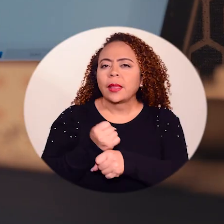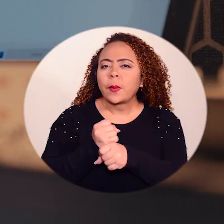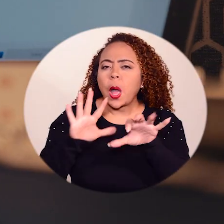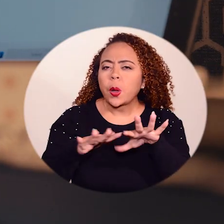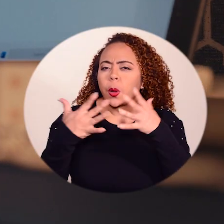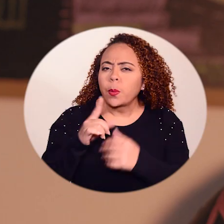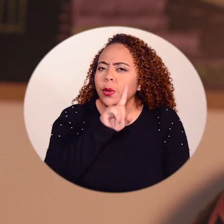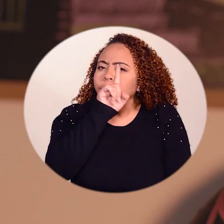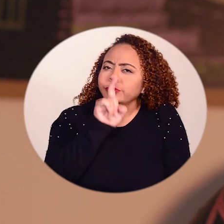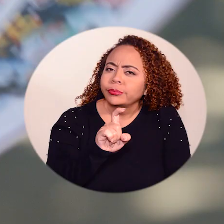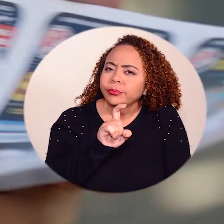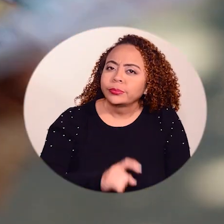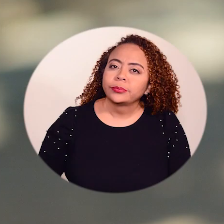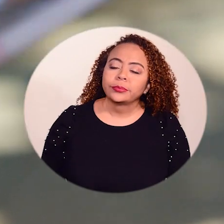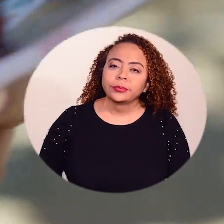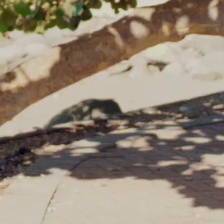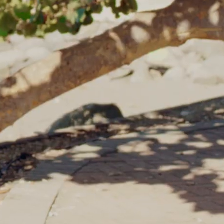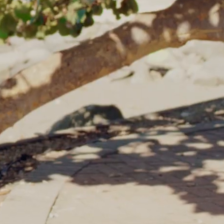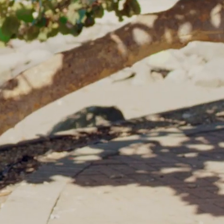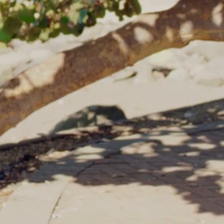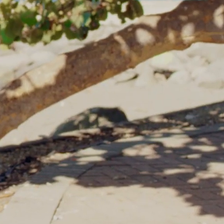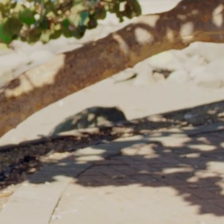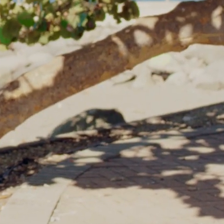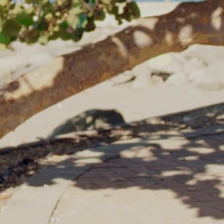¿Cómo está el trabajo?